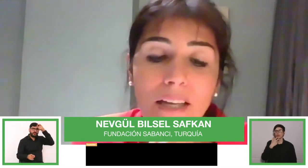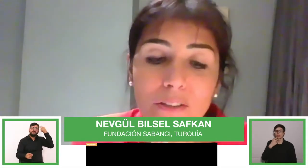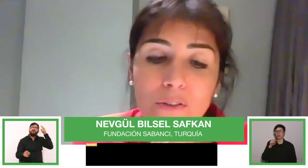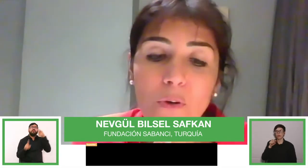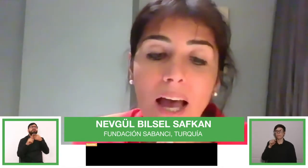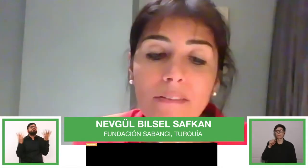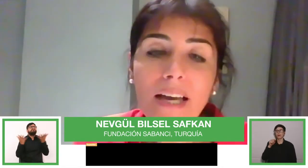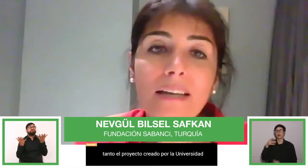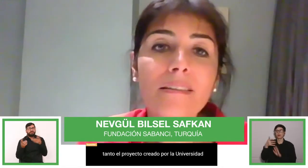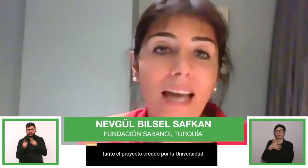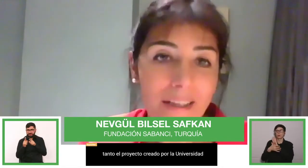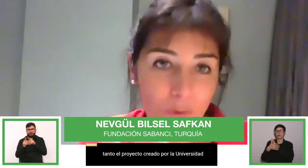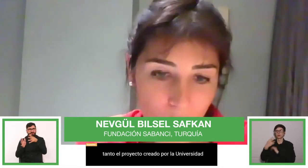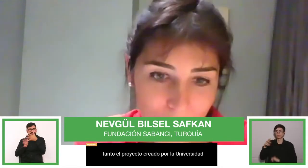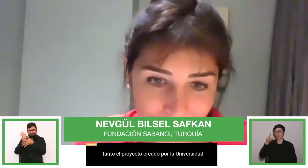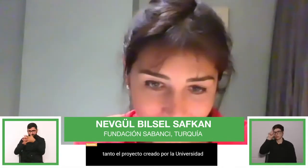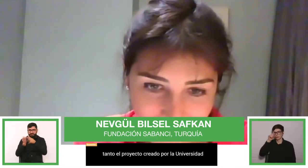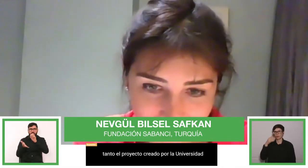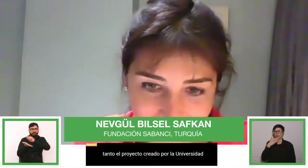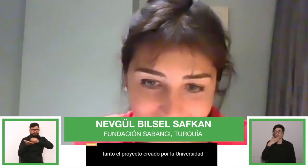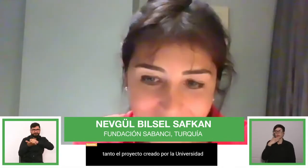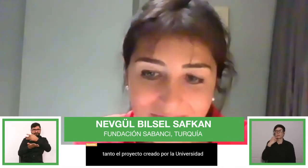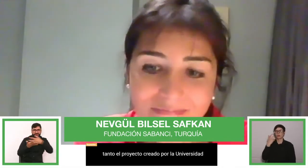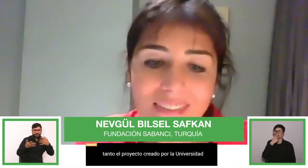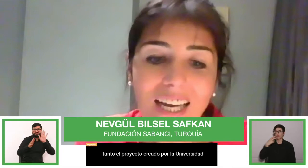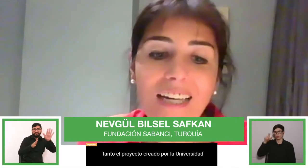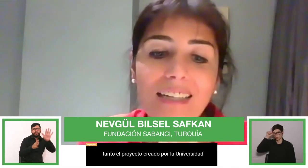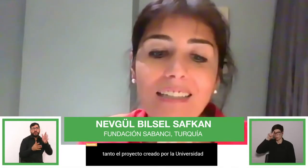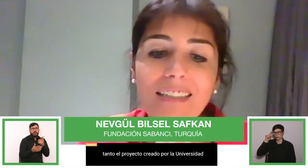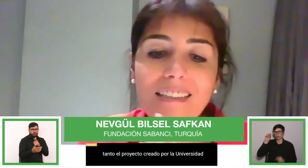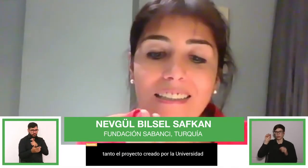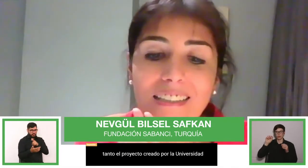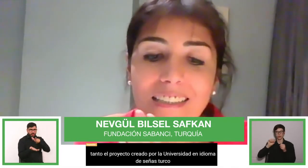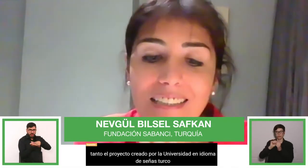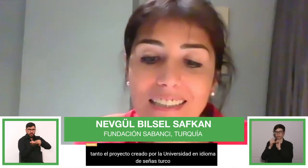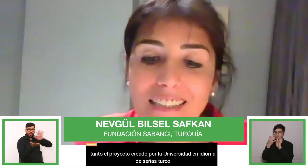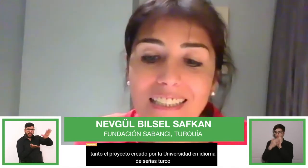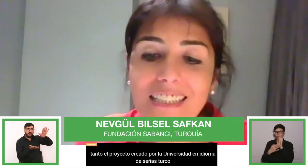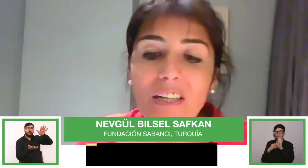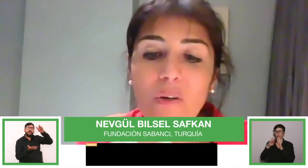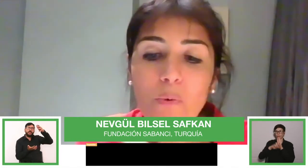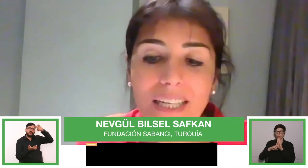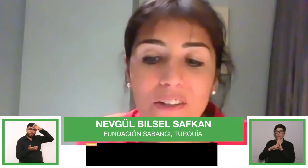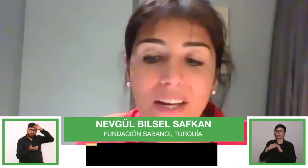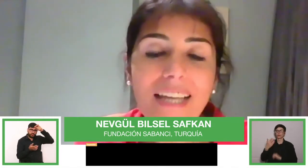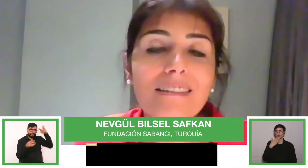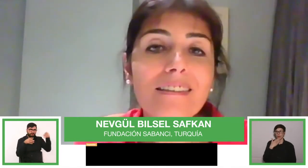turco, y hemos logrado tener también,